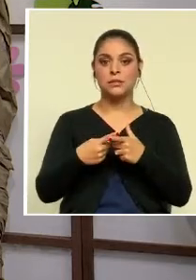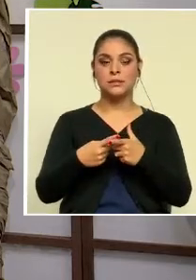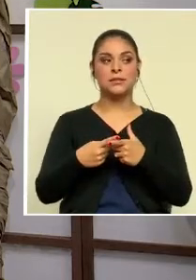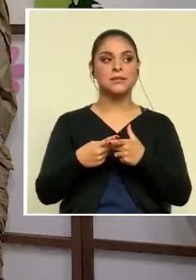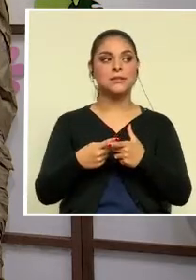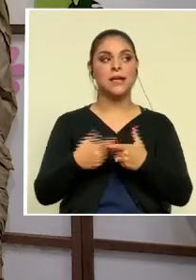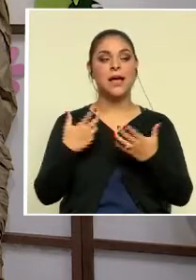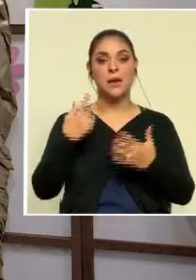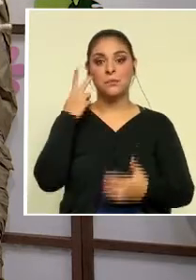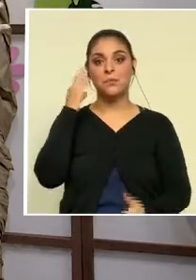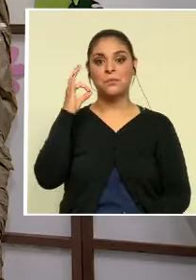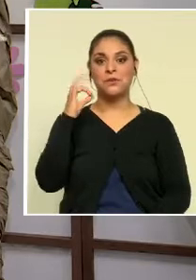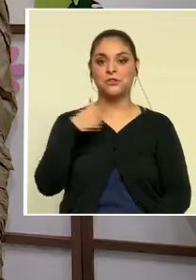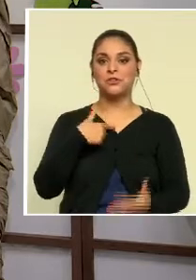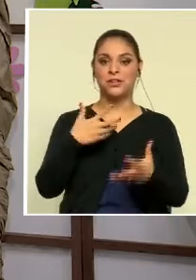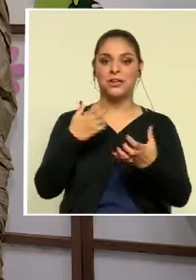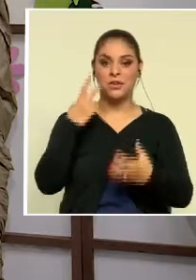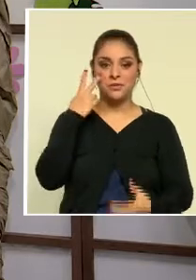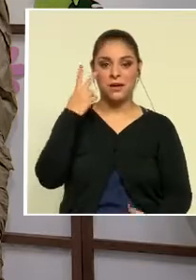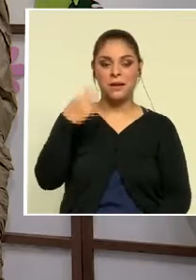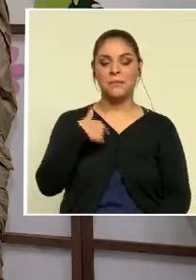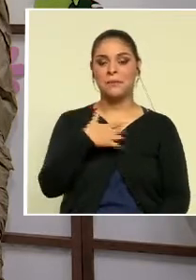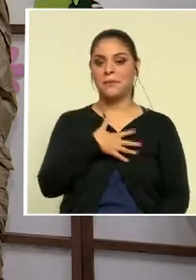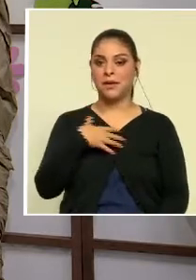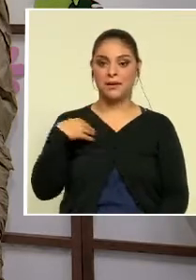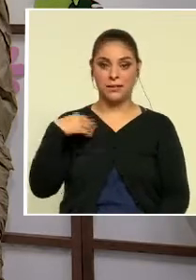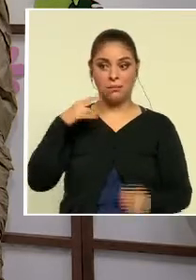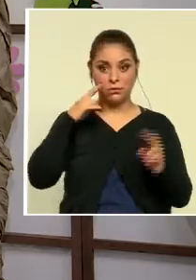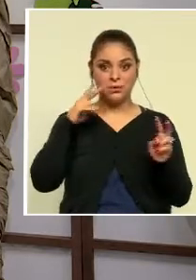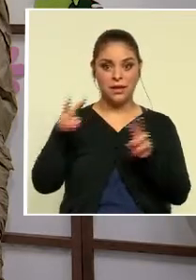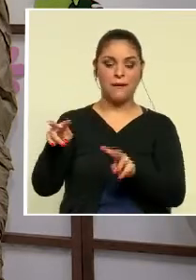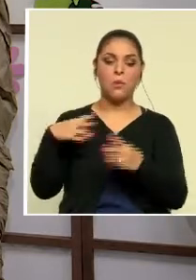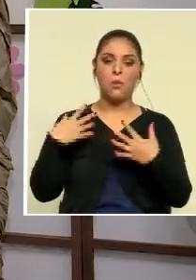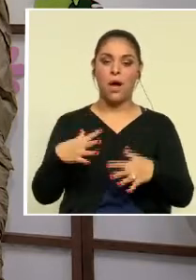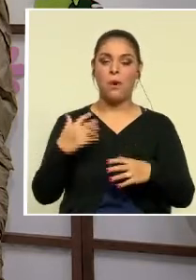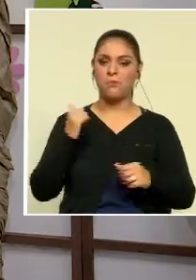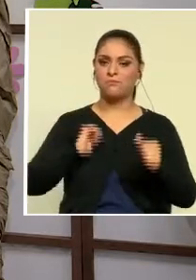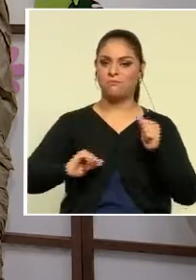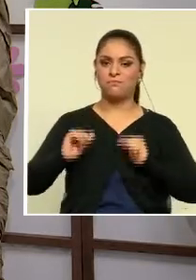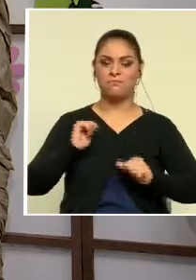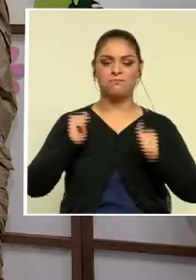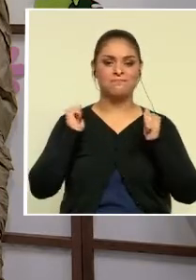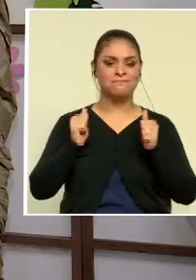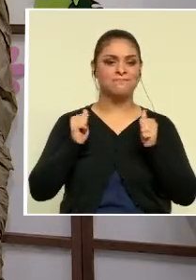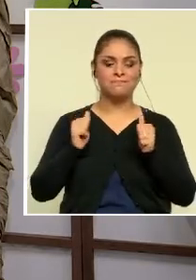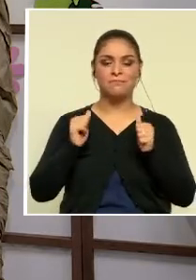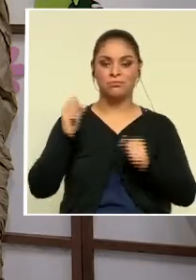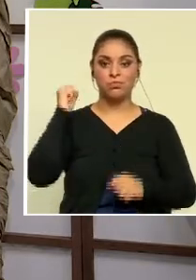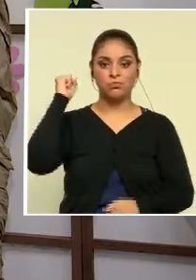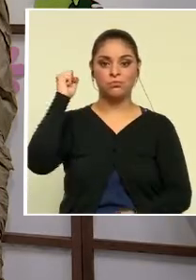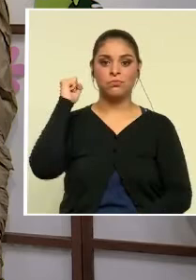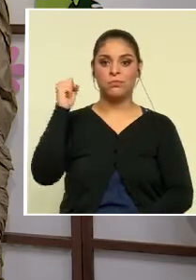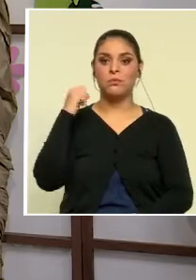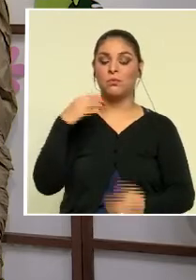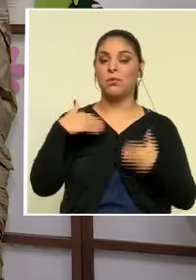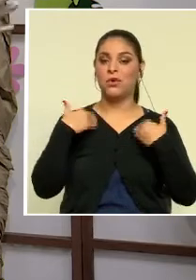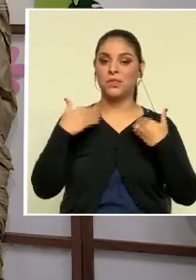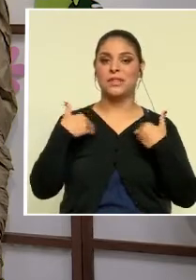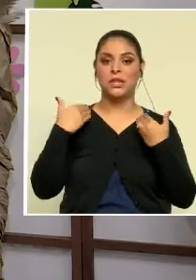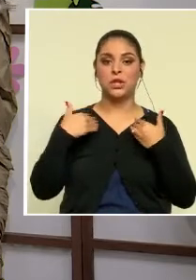wifi esto qué te parece si vamos a ver es bien artista bien campeón y está súper contento